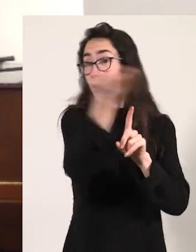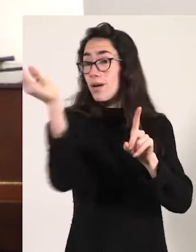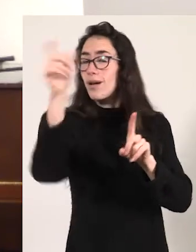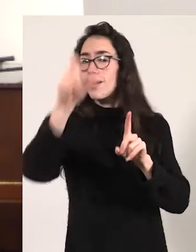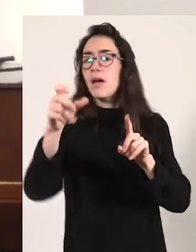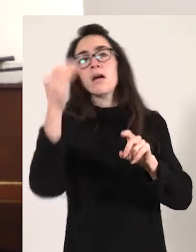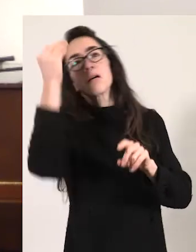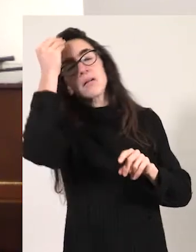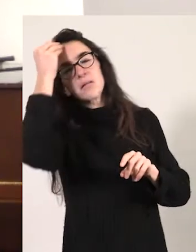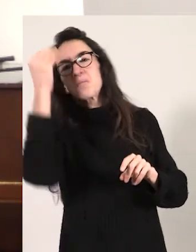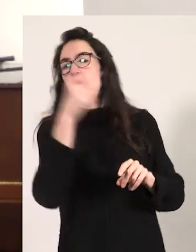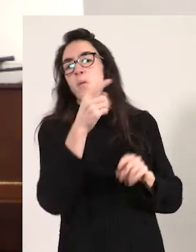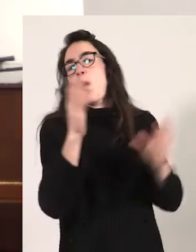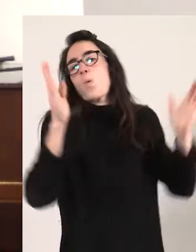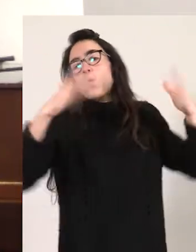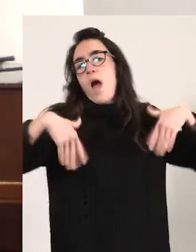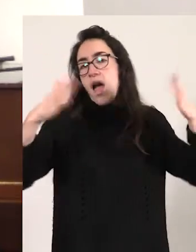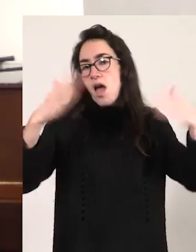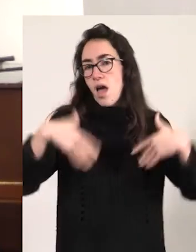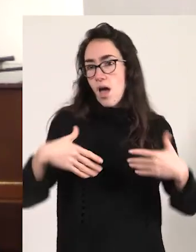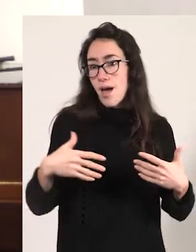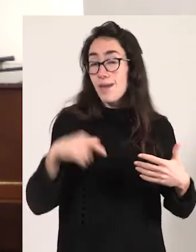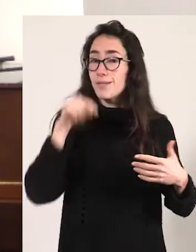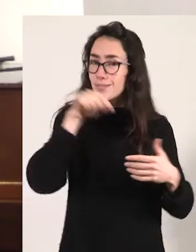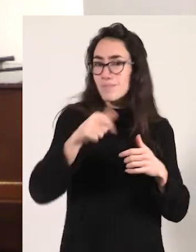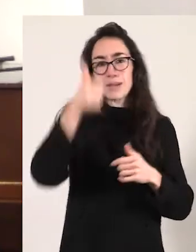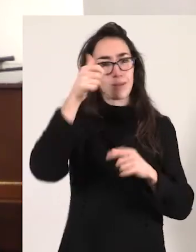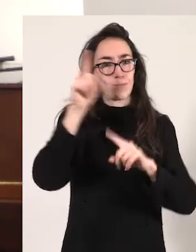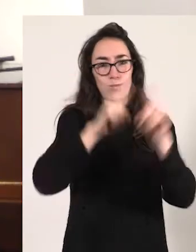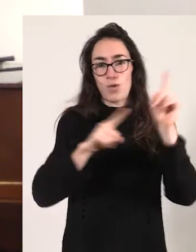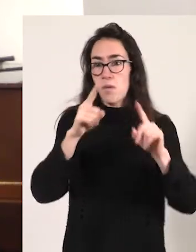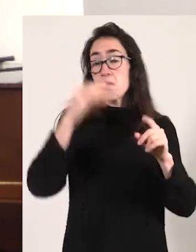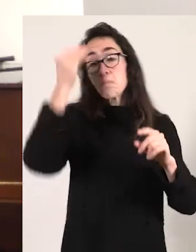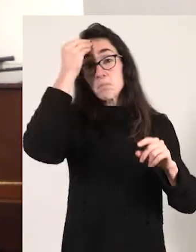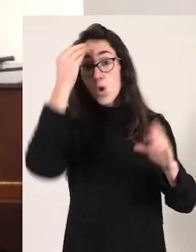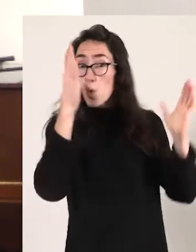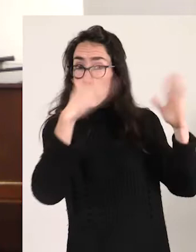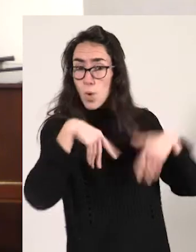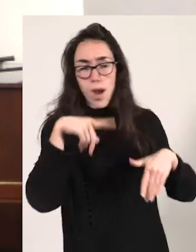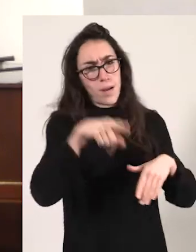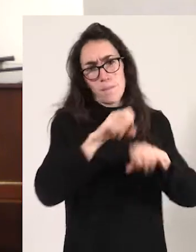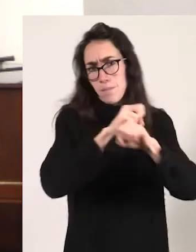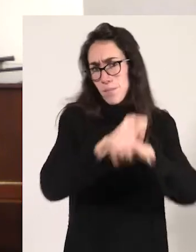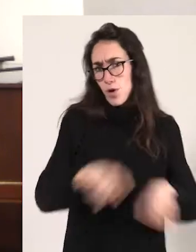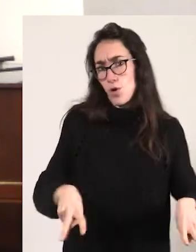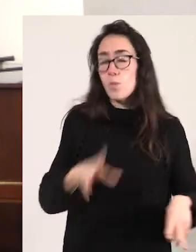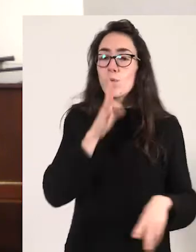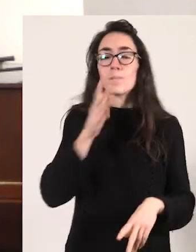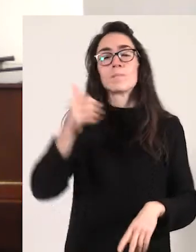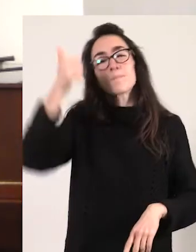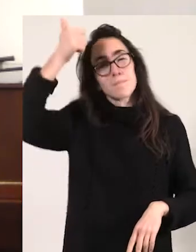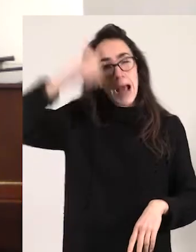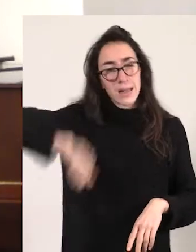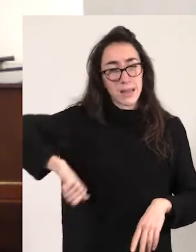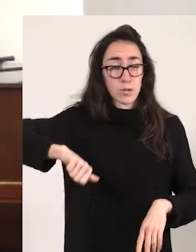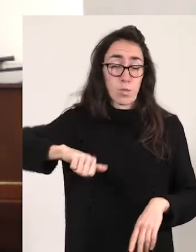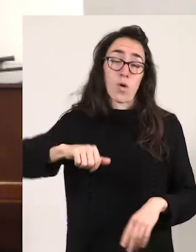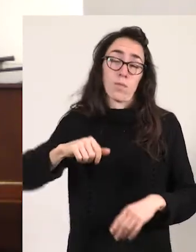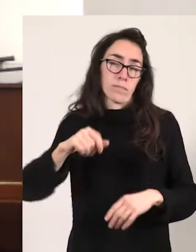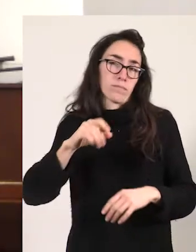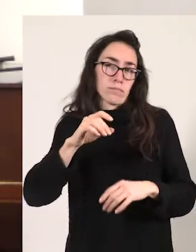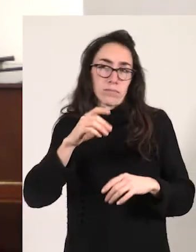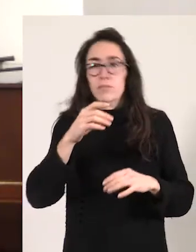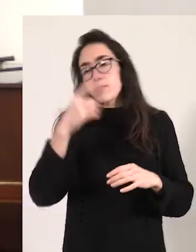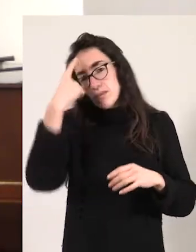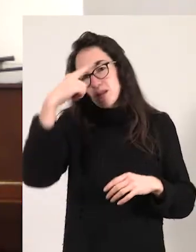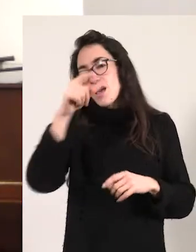racismo mucha gente cree que no existe, y este es uno de los grandes ardides del propio racismo, ¿no? Negar su existencia, porque el machismo,